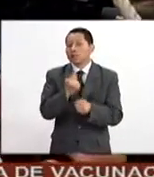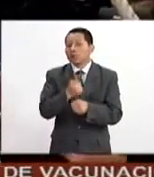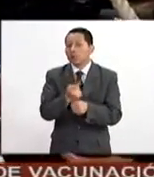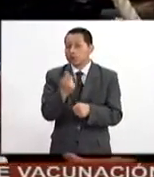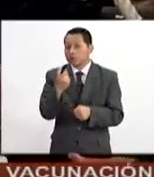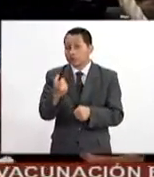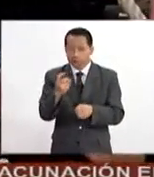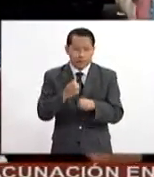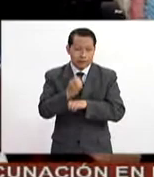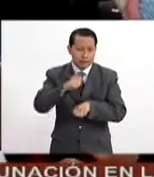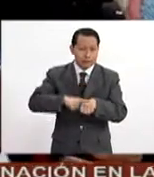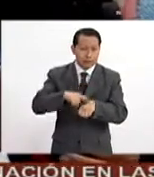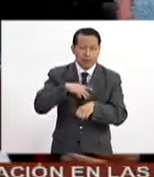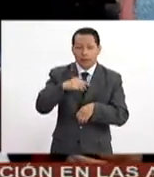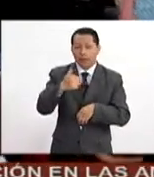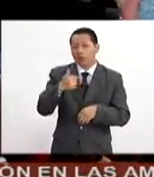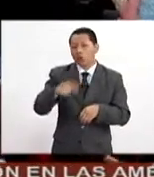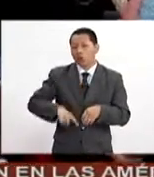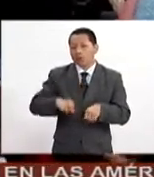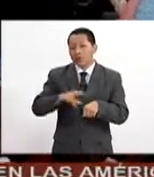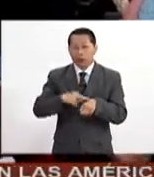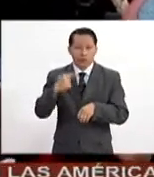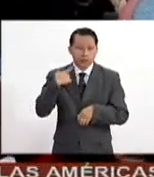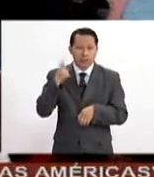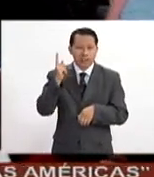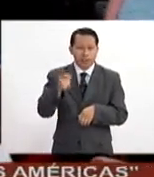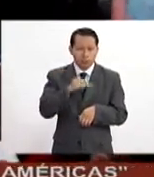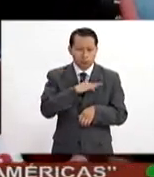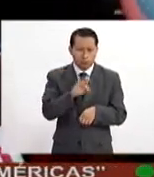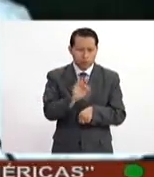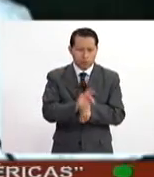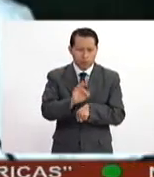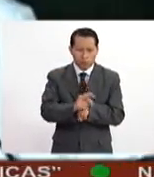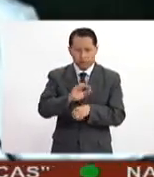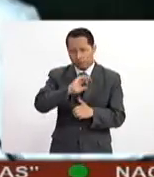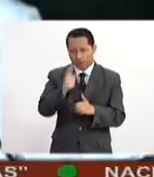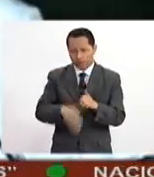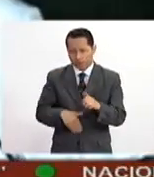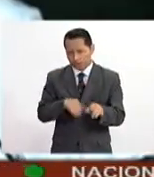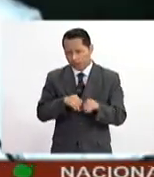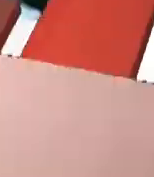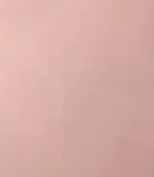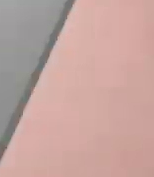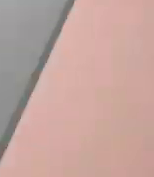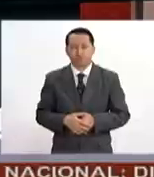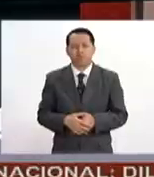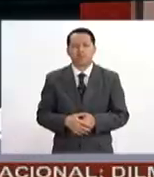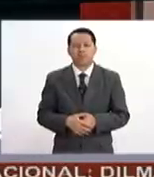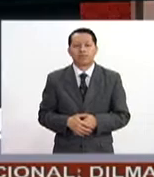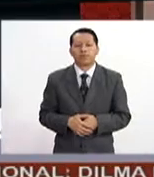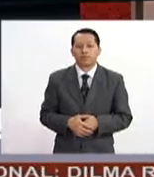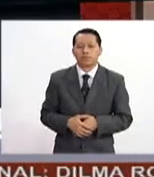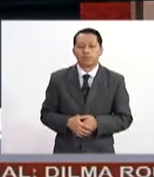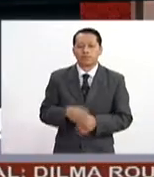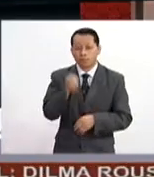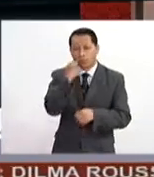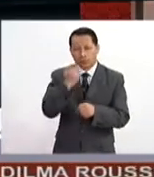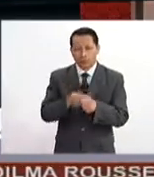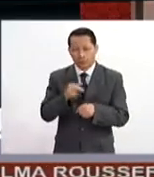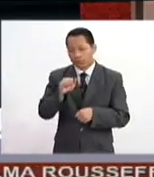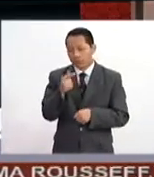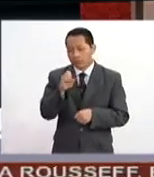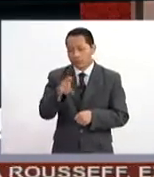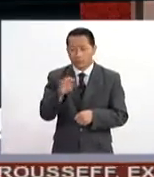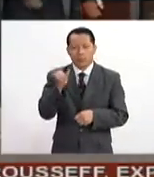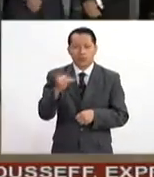Pública Estatal, los exgobernadores tienen derecho a continuar con protección al término de su mandato. La Secretaría de Gobernación